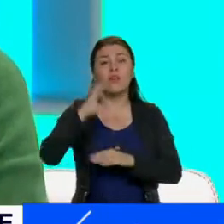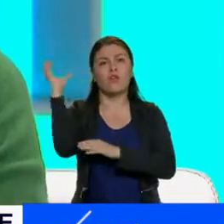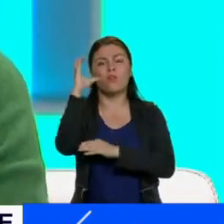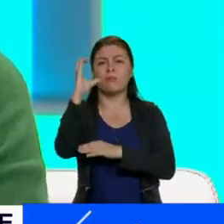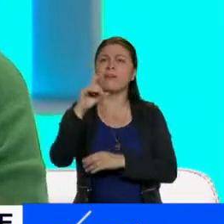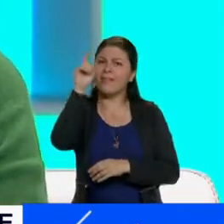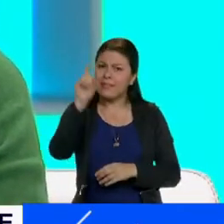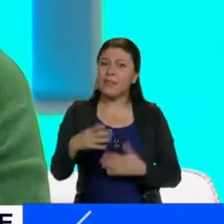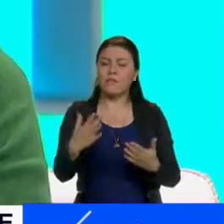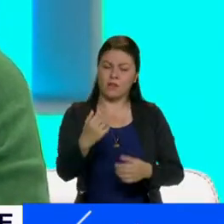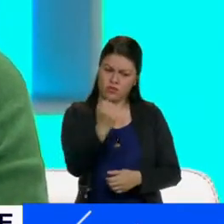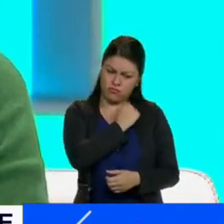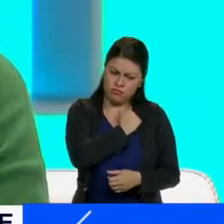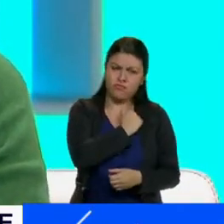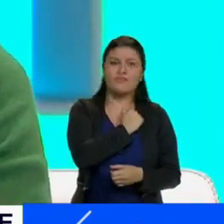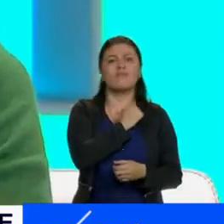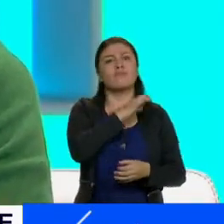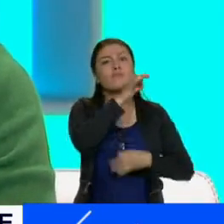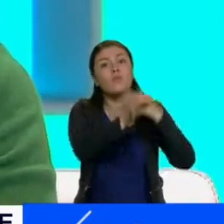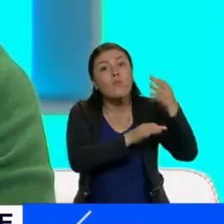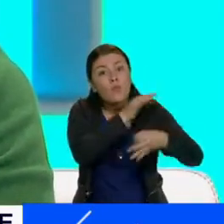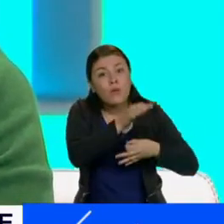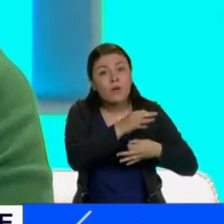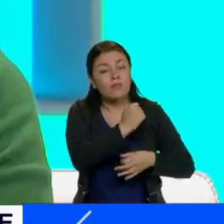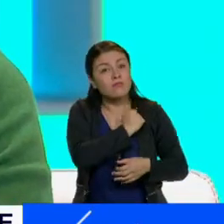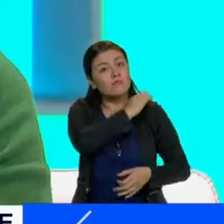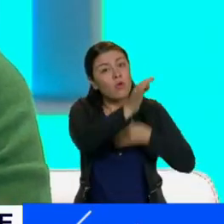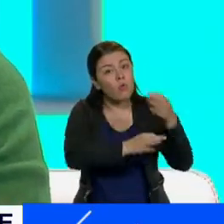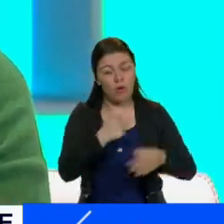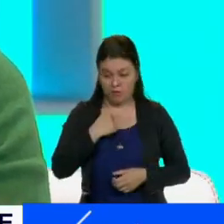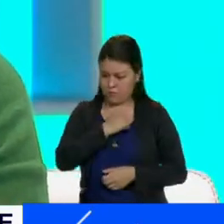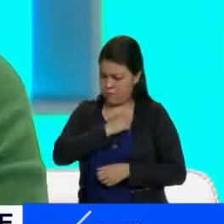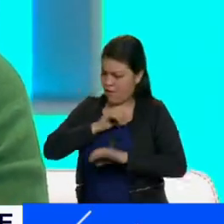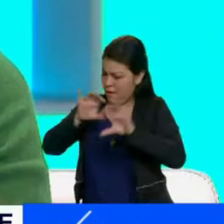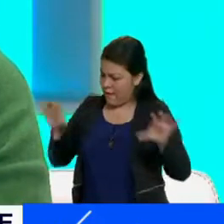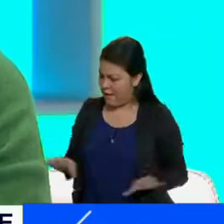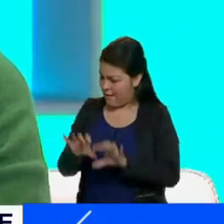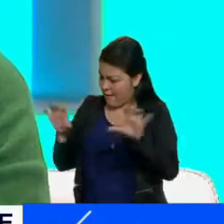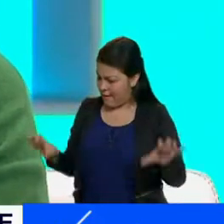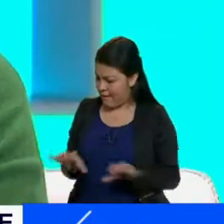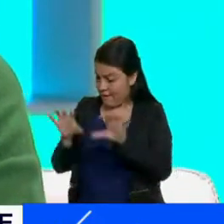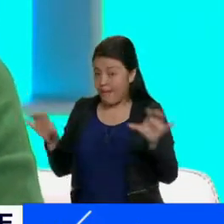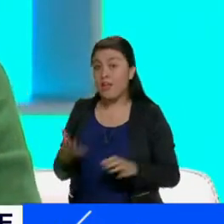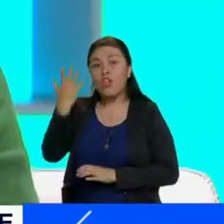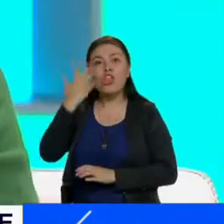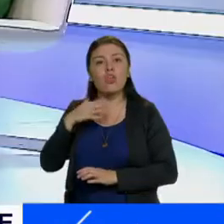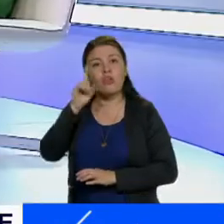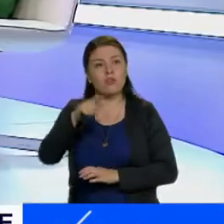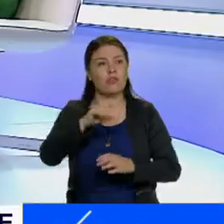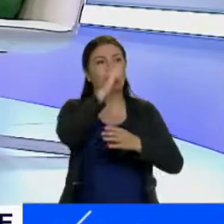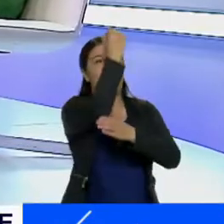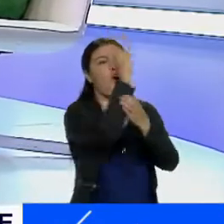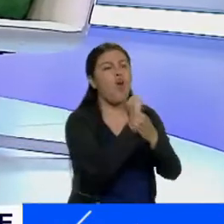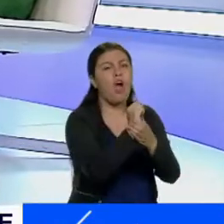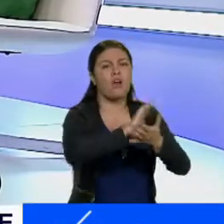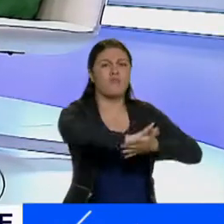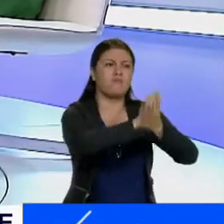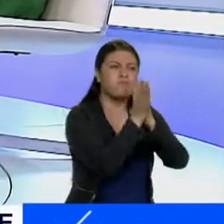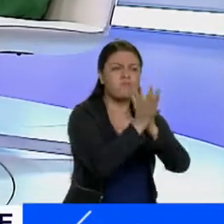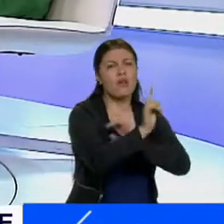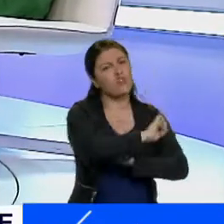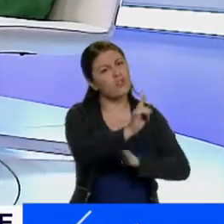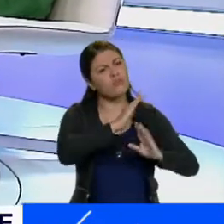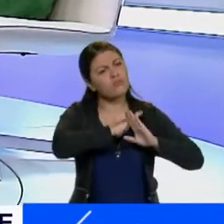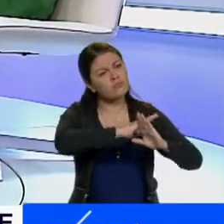para apreciarla, para cuidarla y para que desde nuestras acciones en el día a día, pues, no las deterioremos. En segundo lugar, Colombia